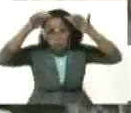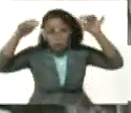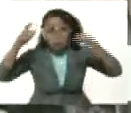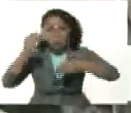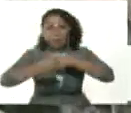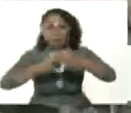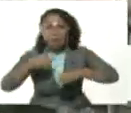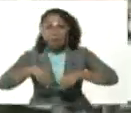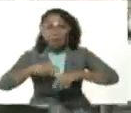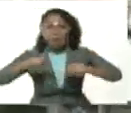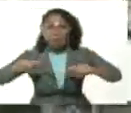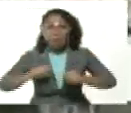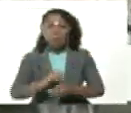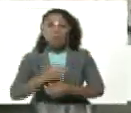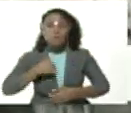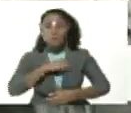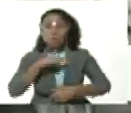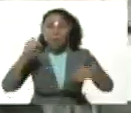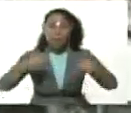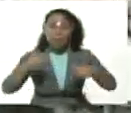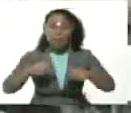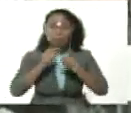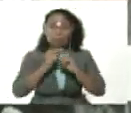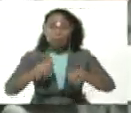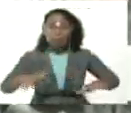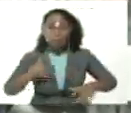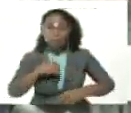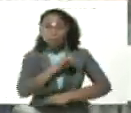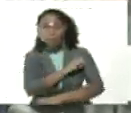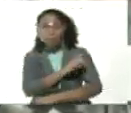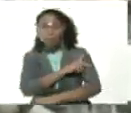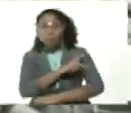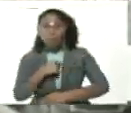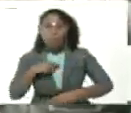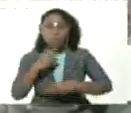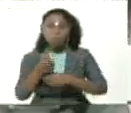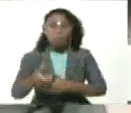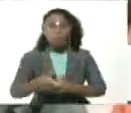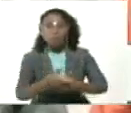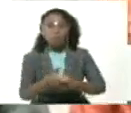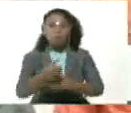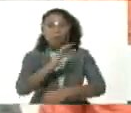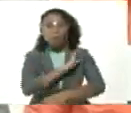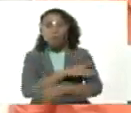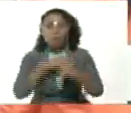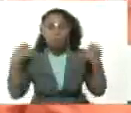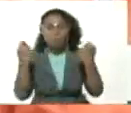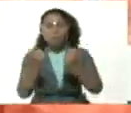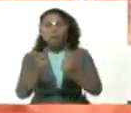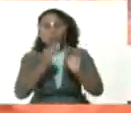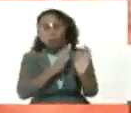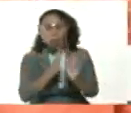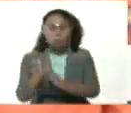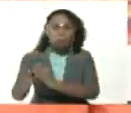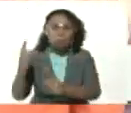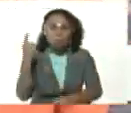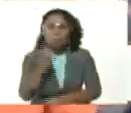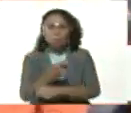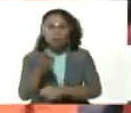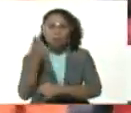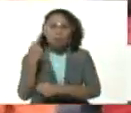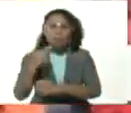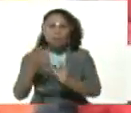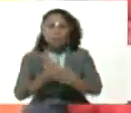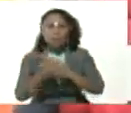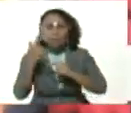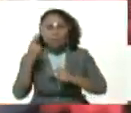en el territorio. Nos encontramos desplegados con nuestra Protección Civil, bomberos y el Poder Popular Organizado, cumpliendo lo ordenado por usted y lo previsto